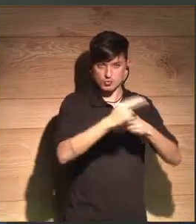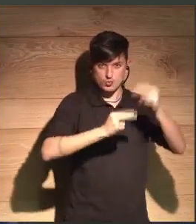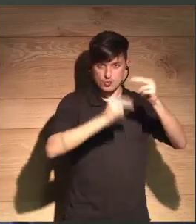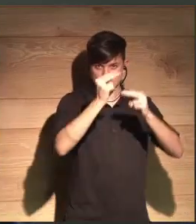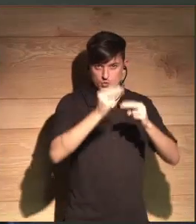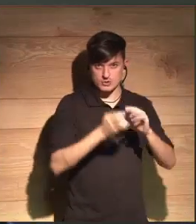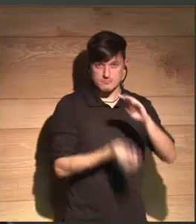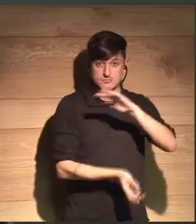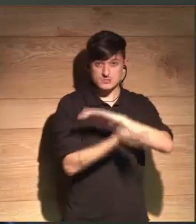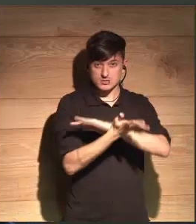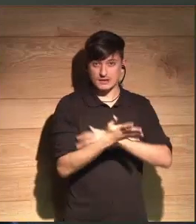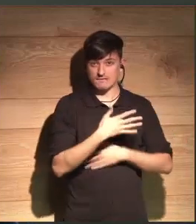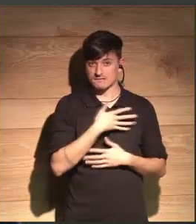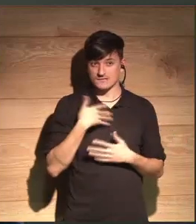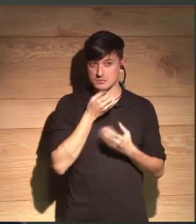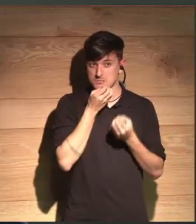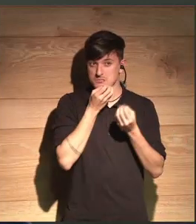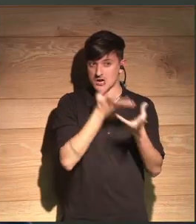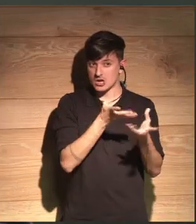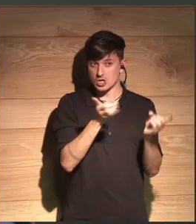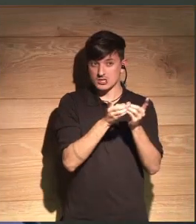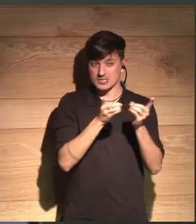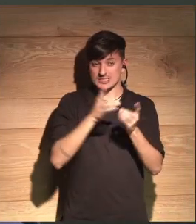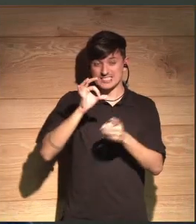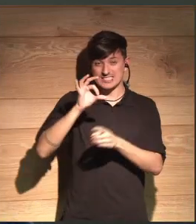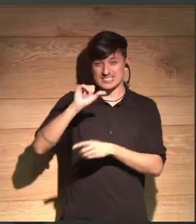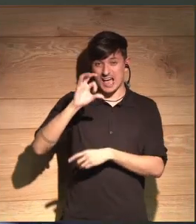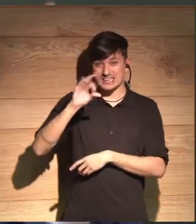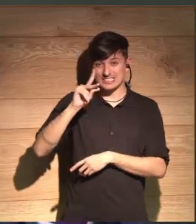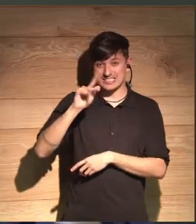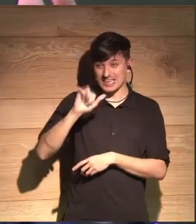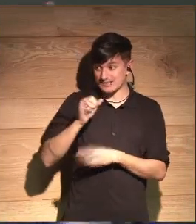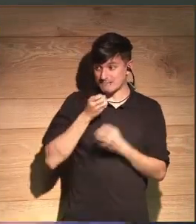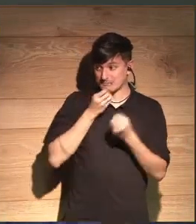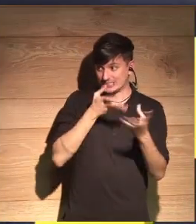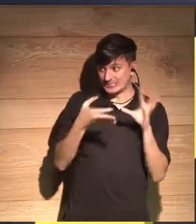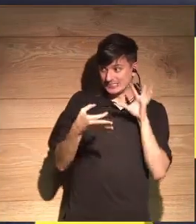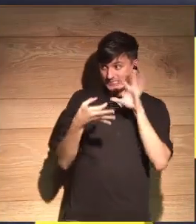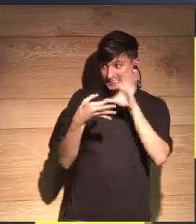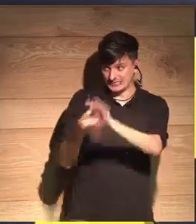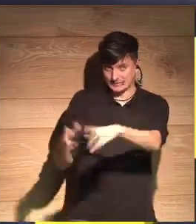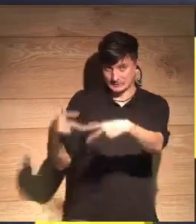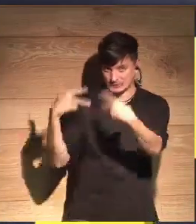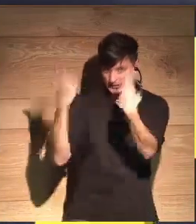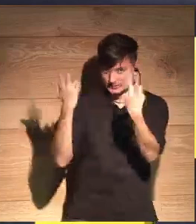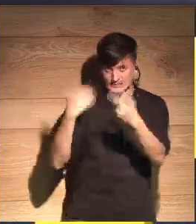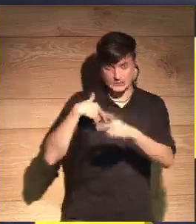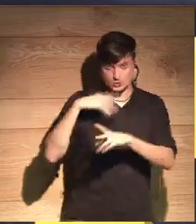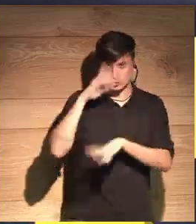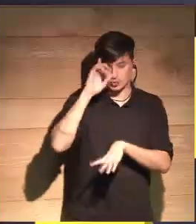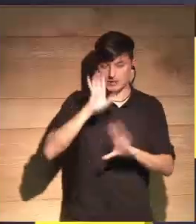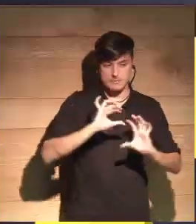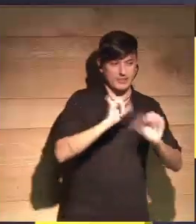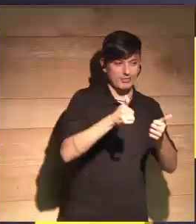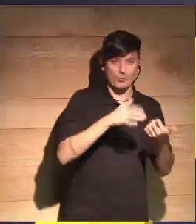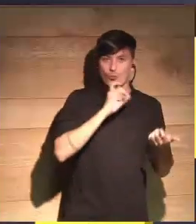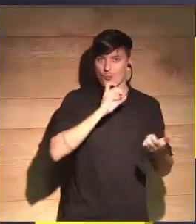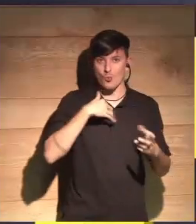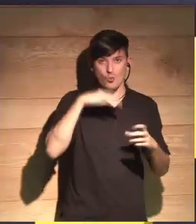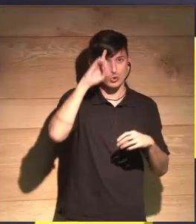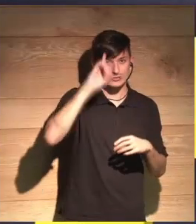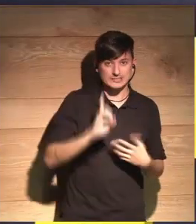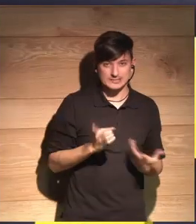voy a decir unas palabras sobre esas que hacen permite mentes no sé no sé por dónde empezar así que lo